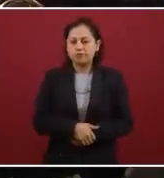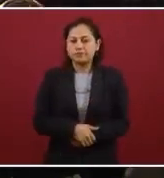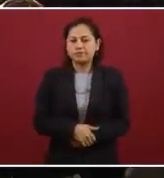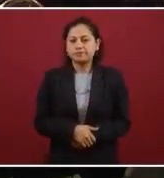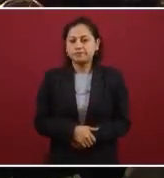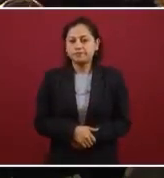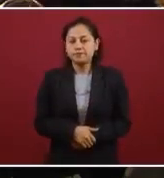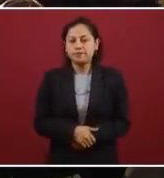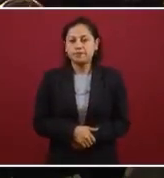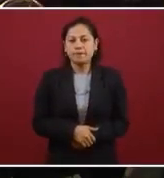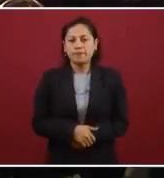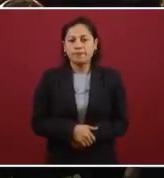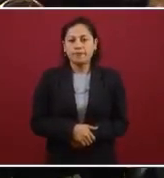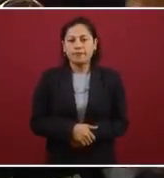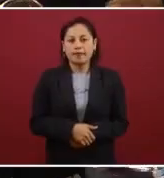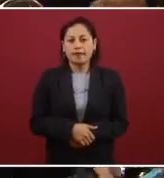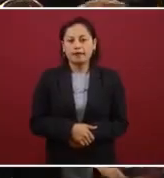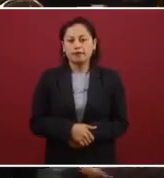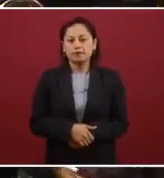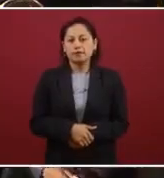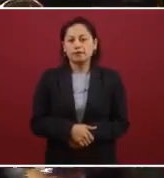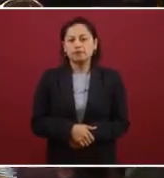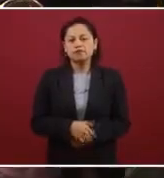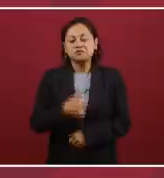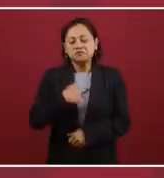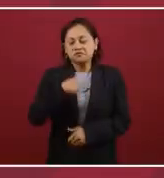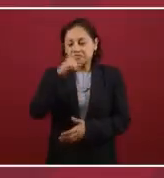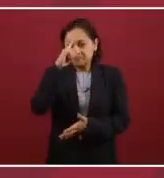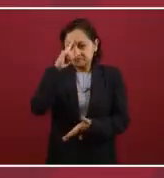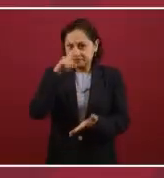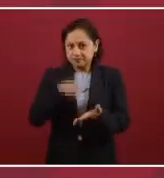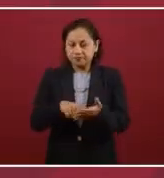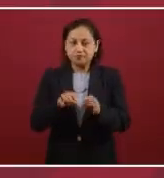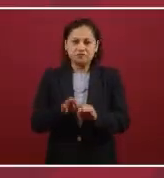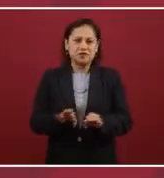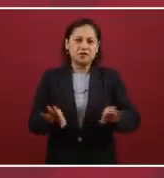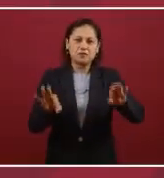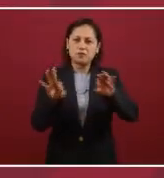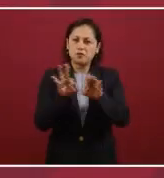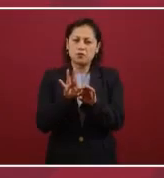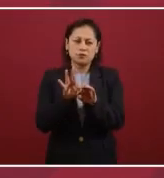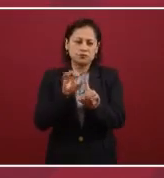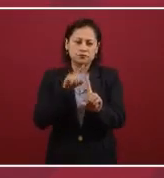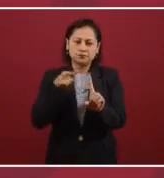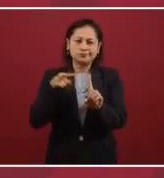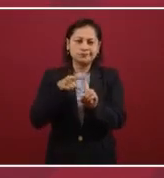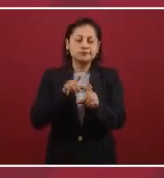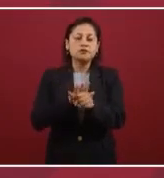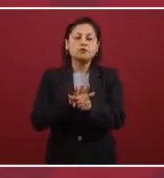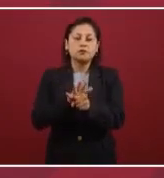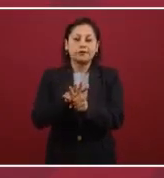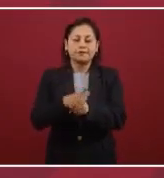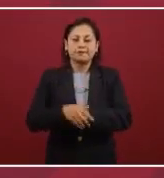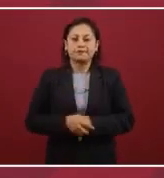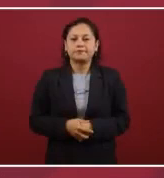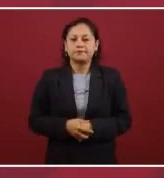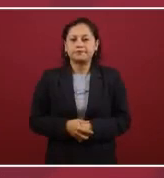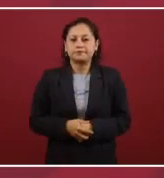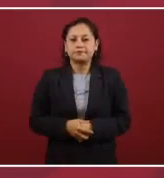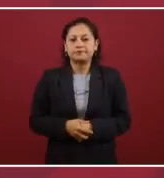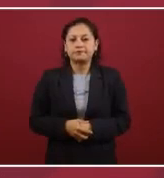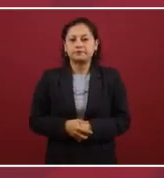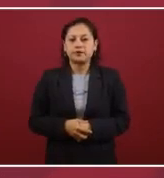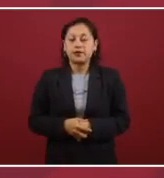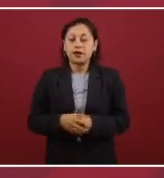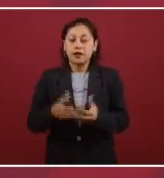yo creo que lo importante, lo esencial es separar el poder